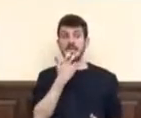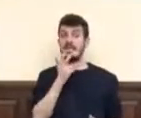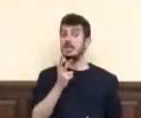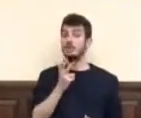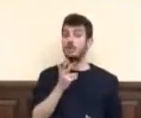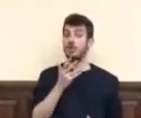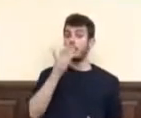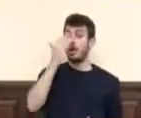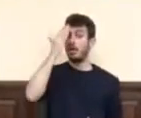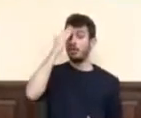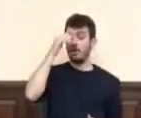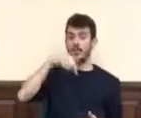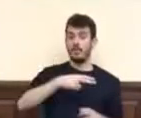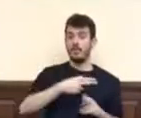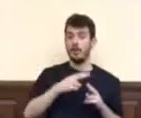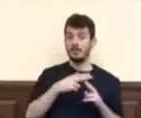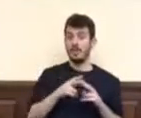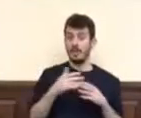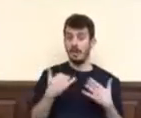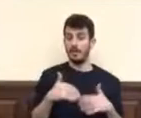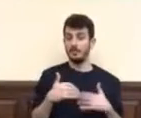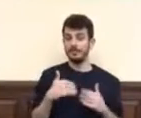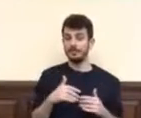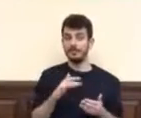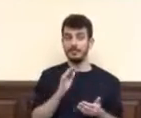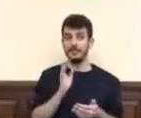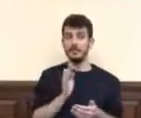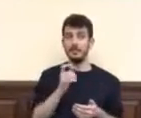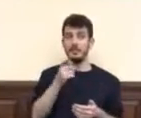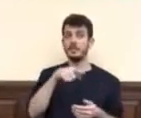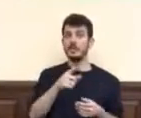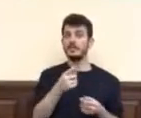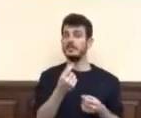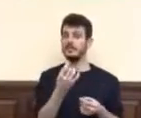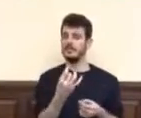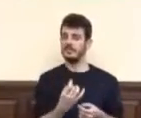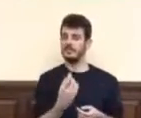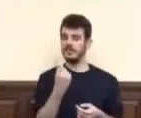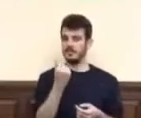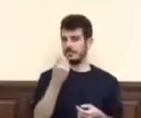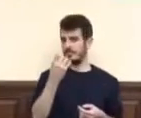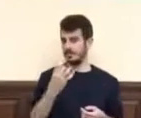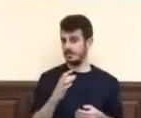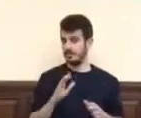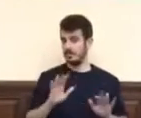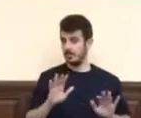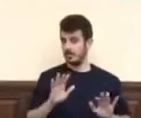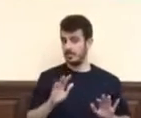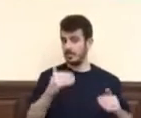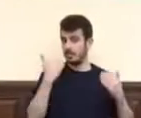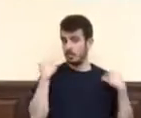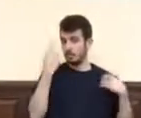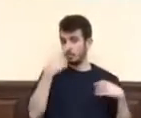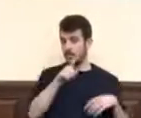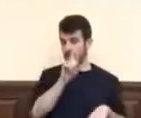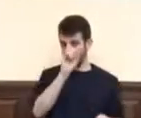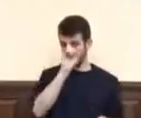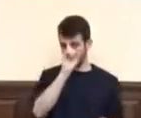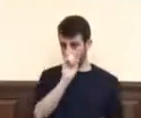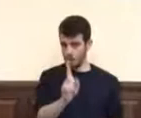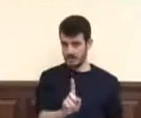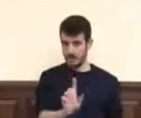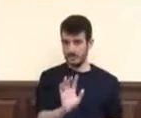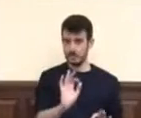autor en la política, sí que es cierto que nos estarían ustedes debiendo un dinero ya, pero nos parece muy bien que hagan suyas